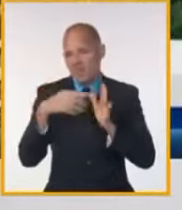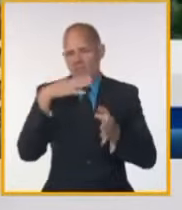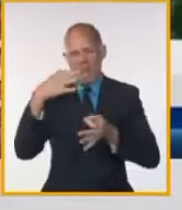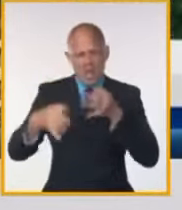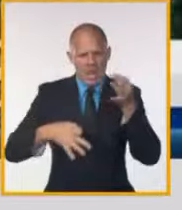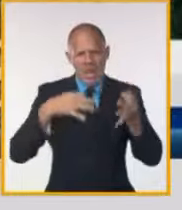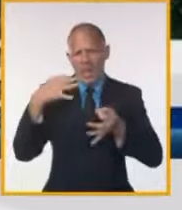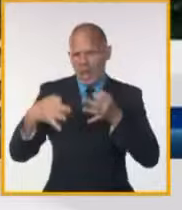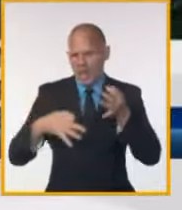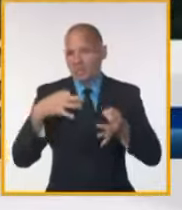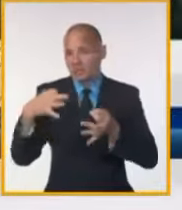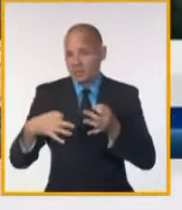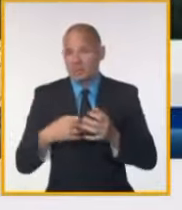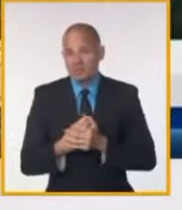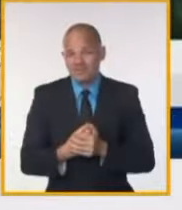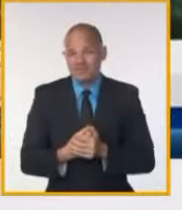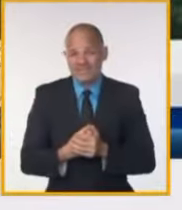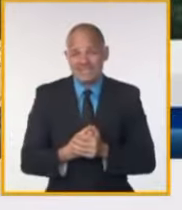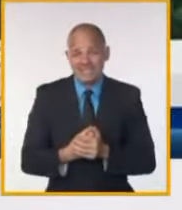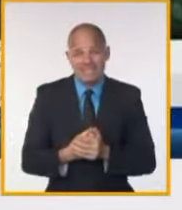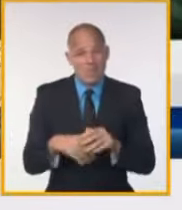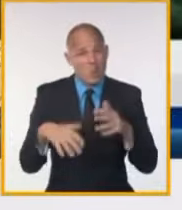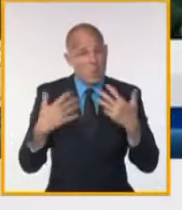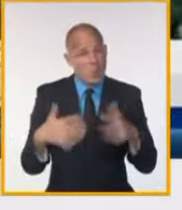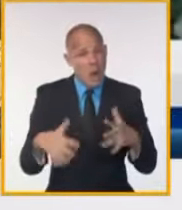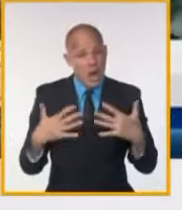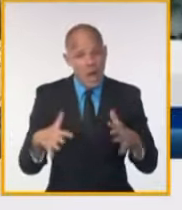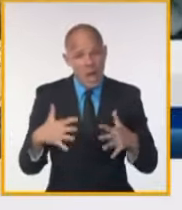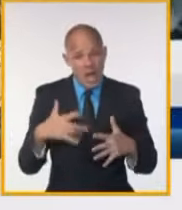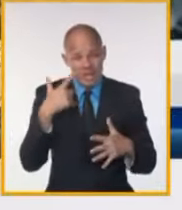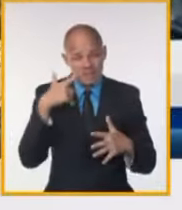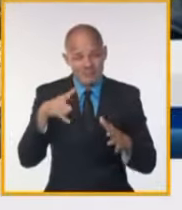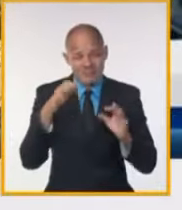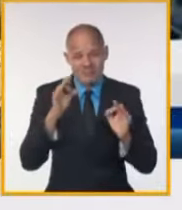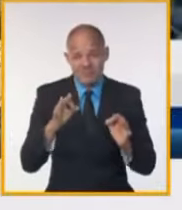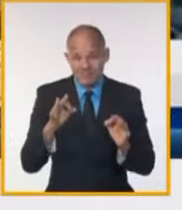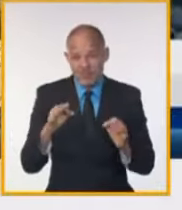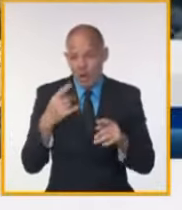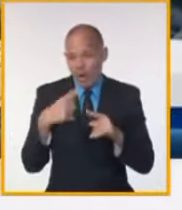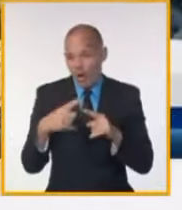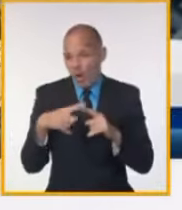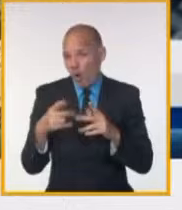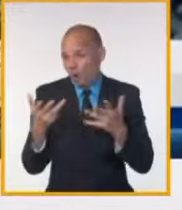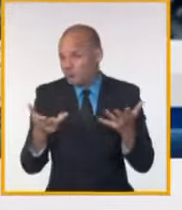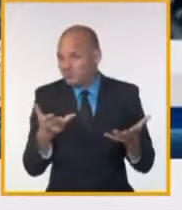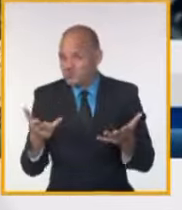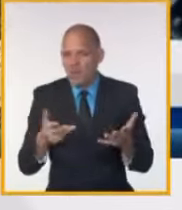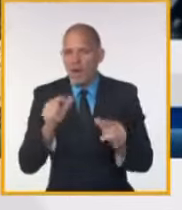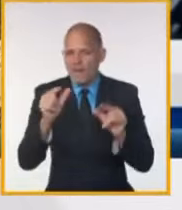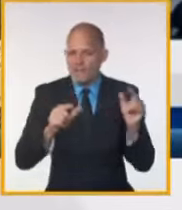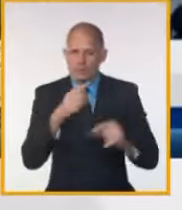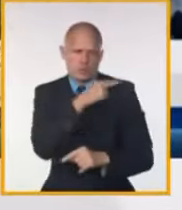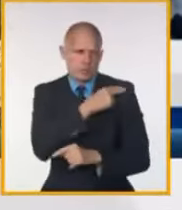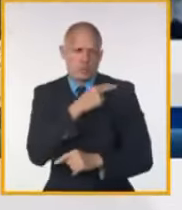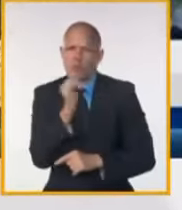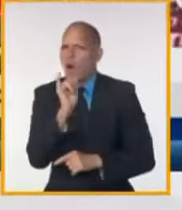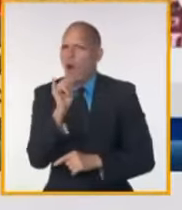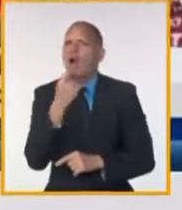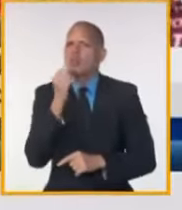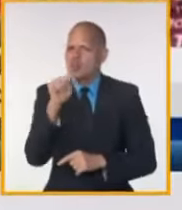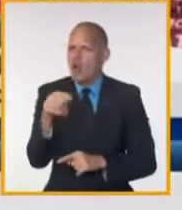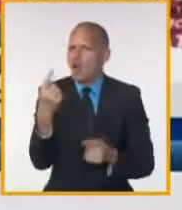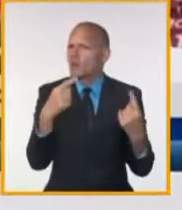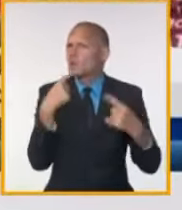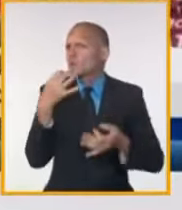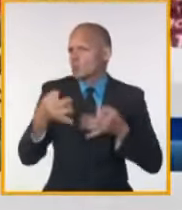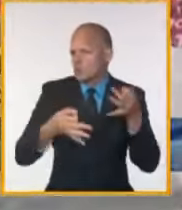personalidades de tanto el espectáculo como de la misma política Argentina que estuvieron presente en esta